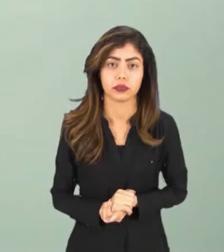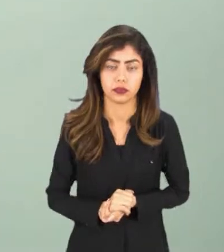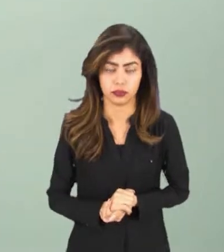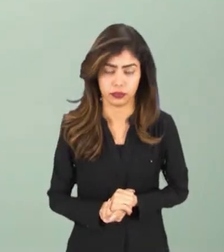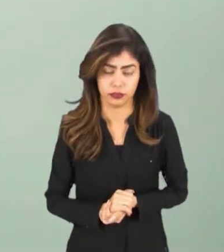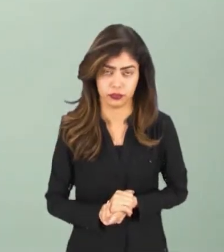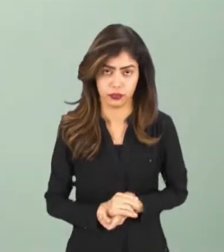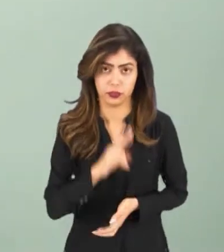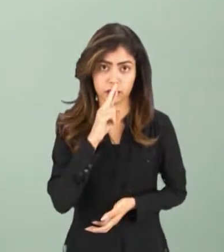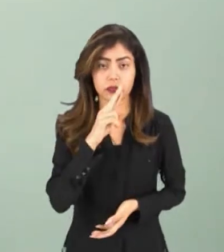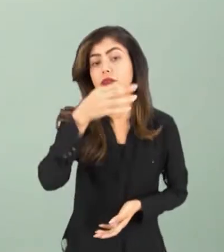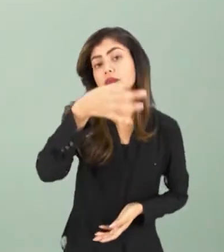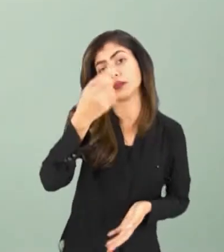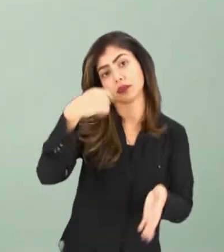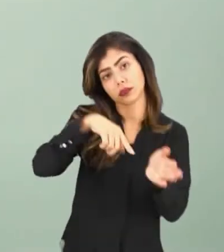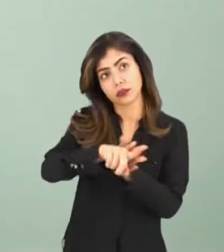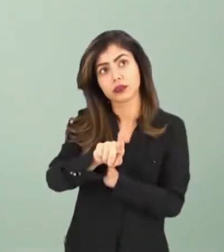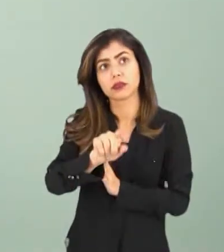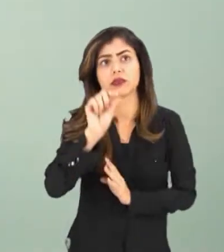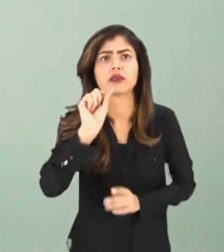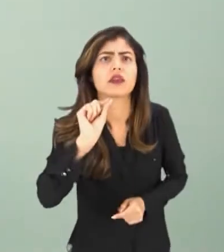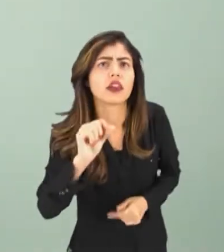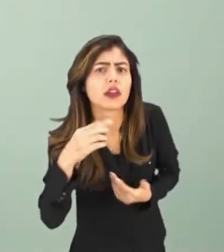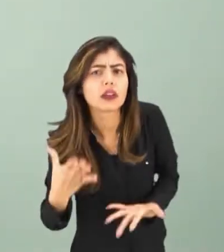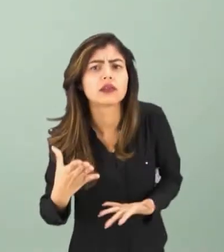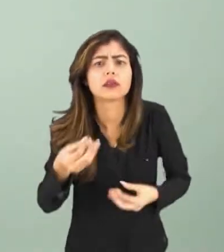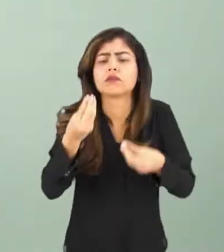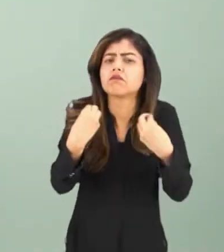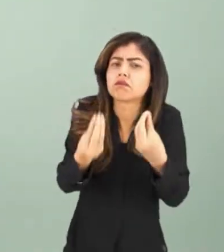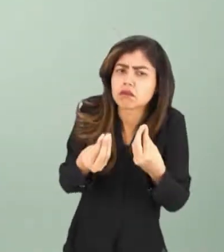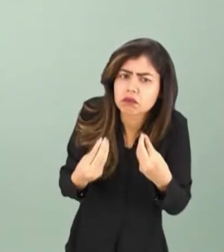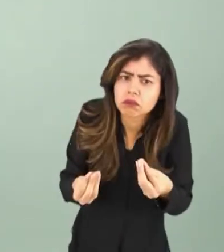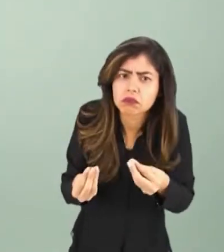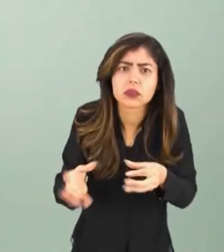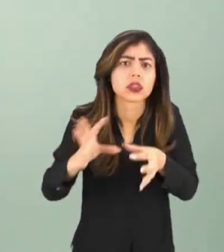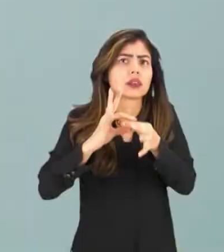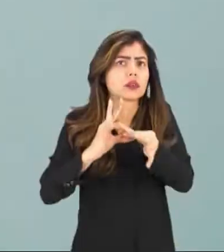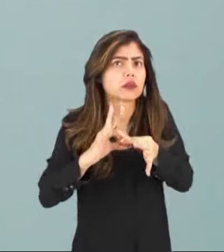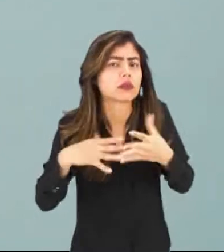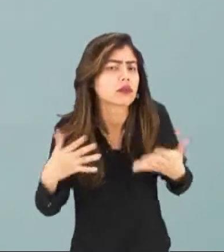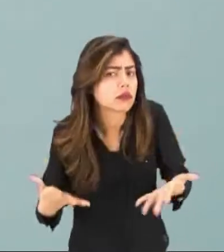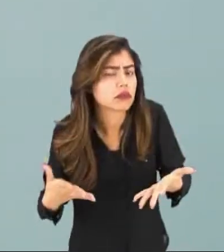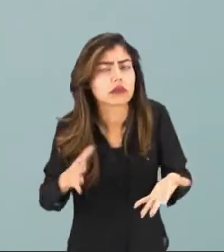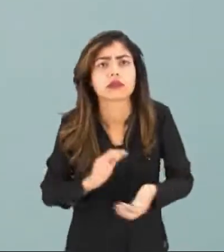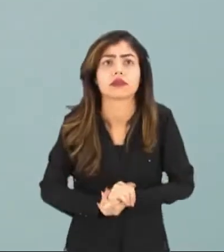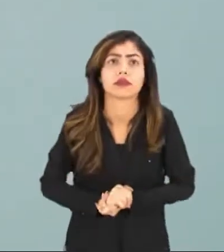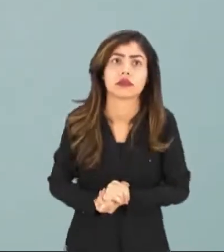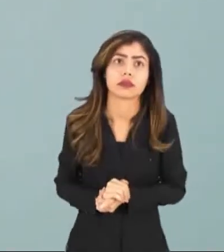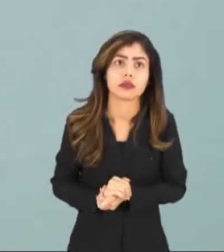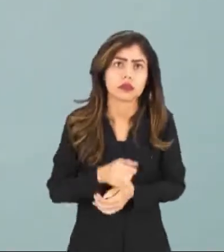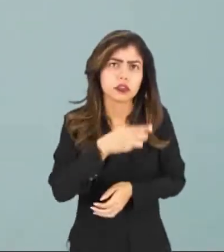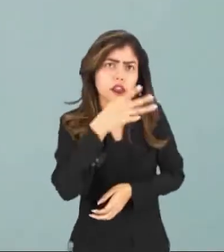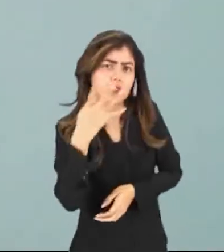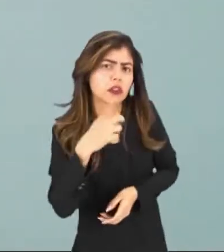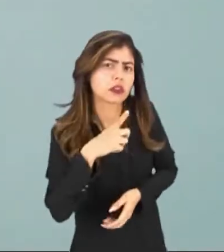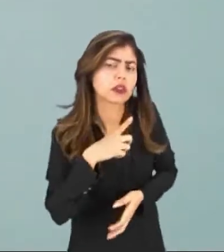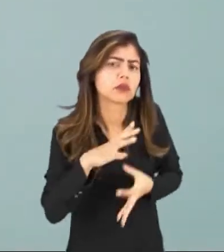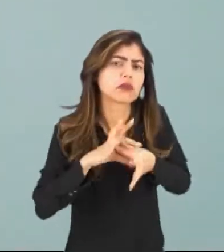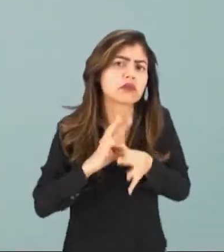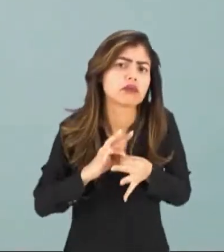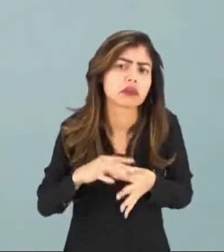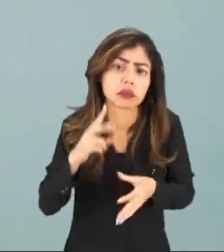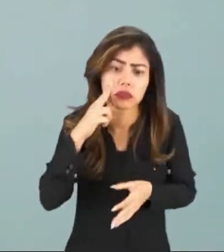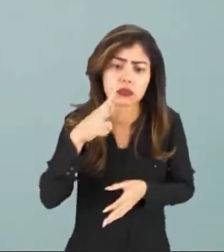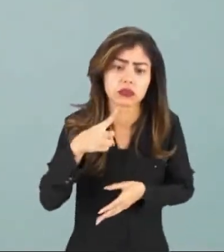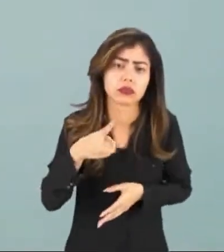pasadas dos lados anteriores perdón que responda siguientes preguntas por qué son y para qué sirven esos conectores